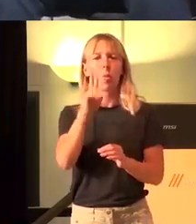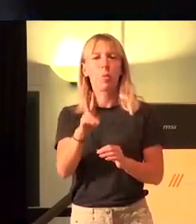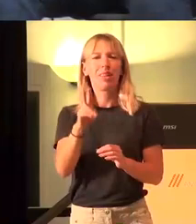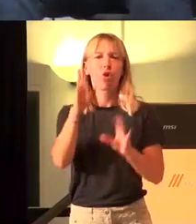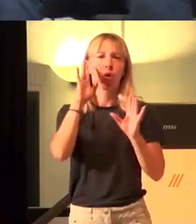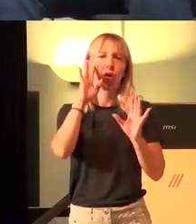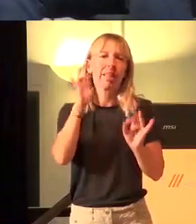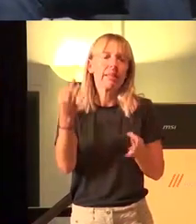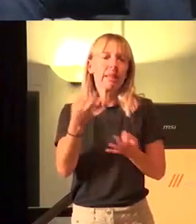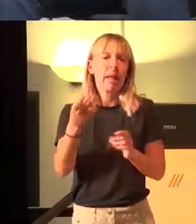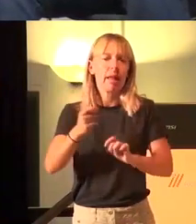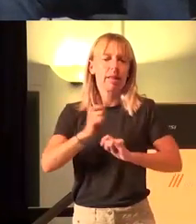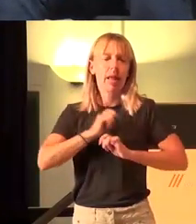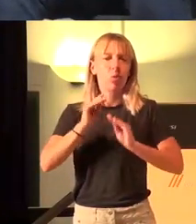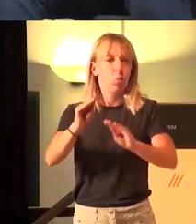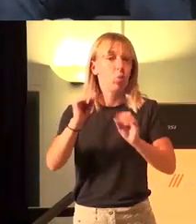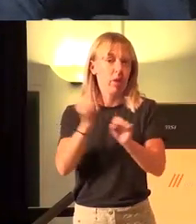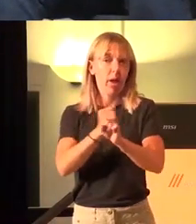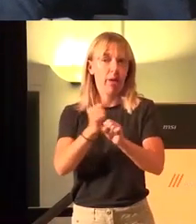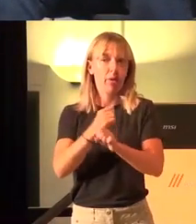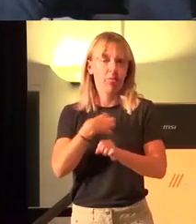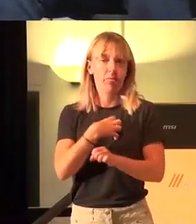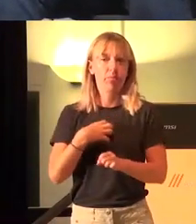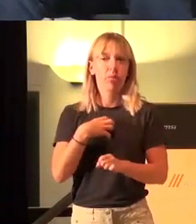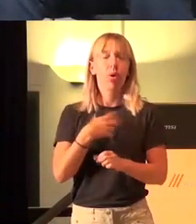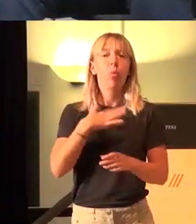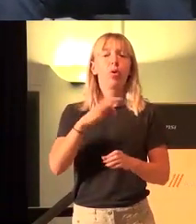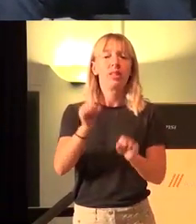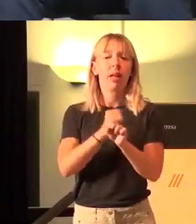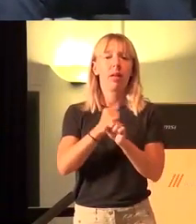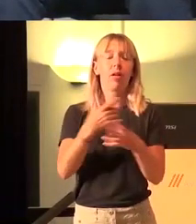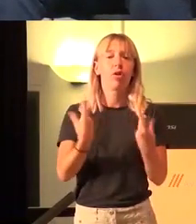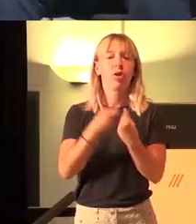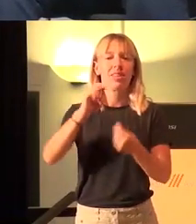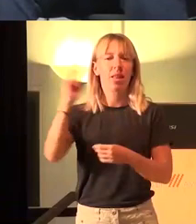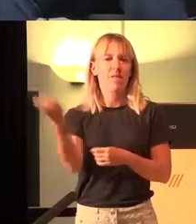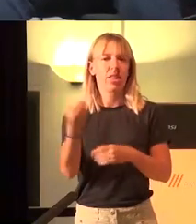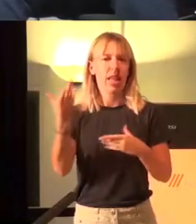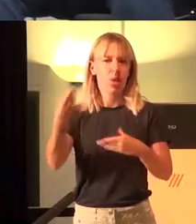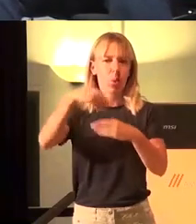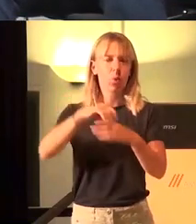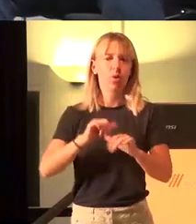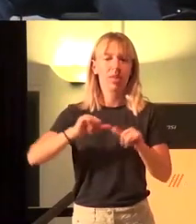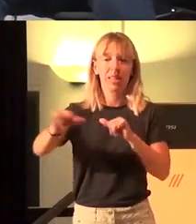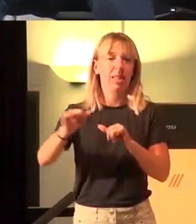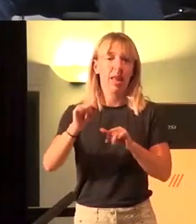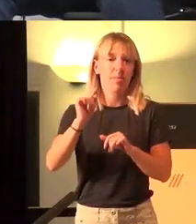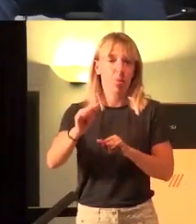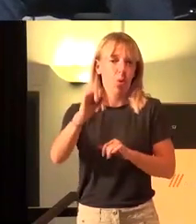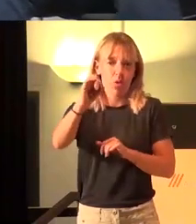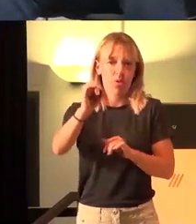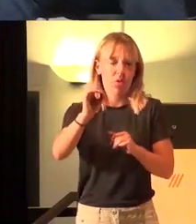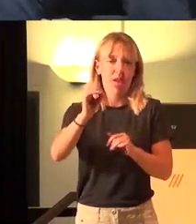qué crees que a ti te aporta en tu labor poder trabajar con la diversidad y con la inclusión desde el minuto cero y